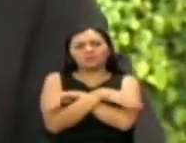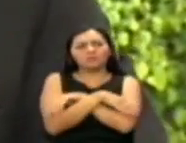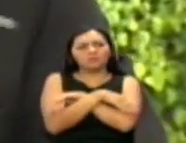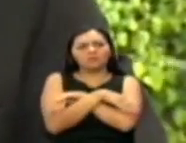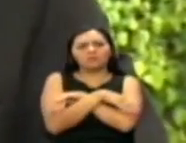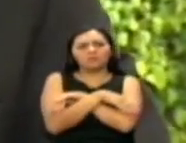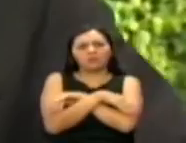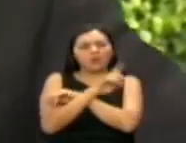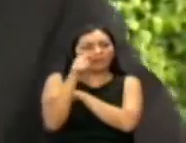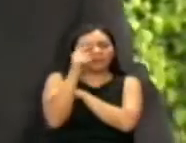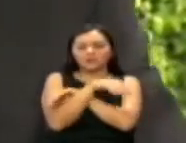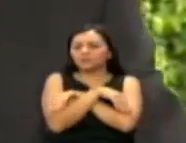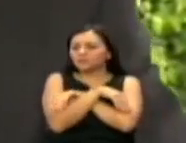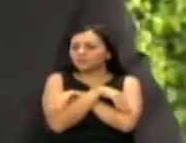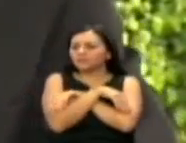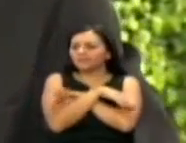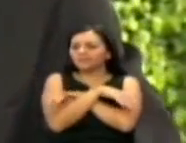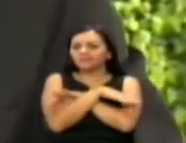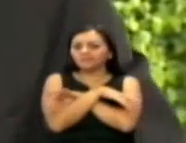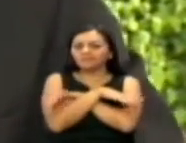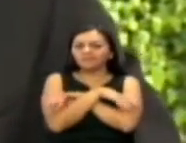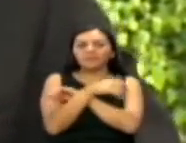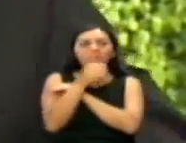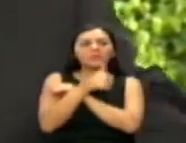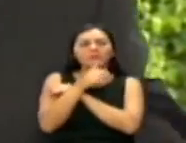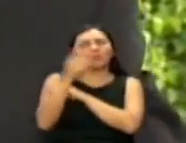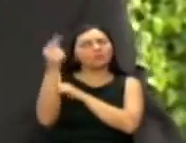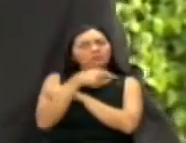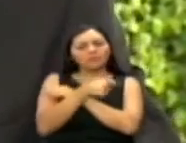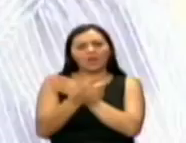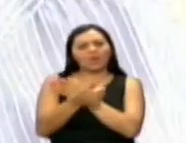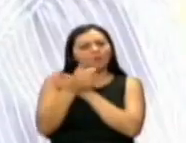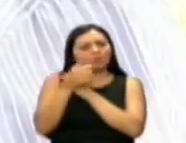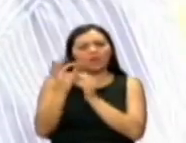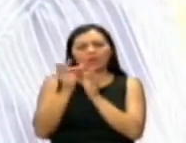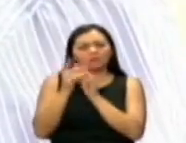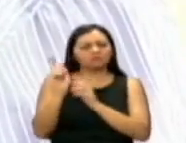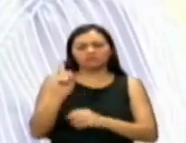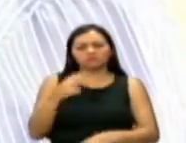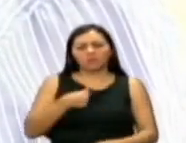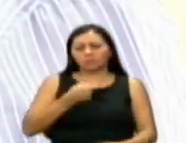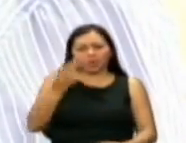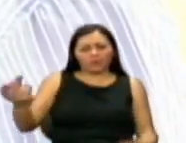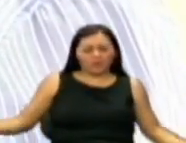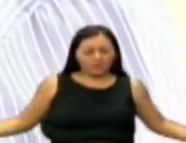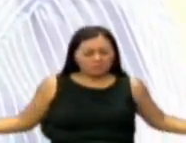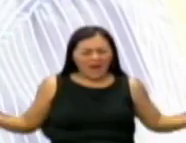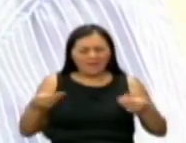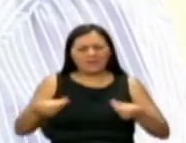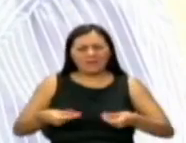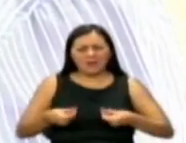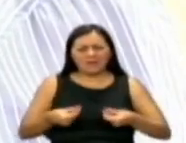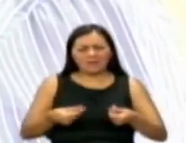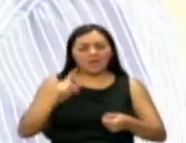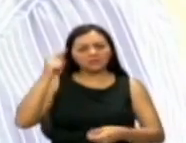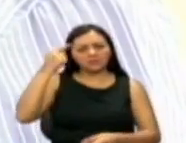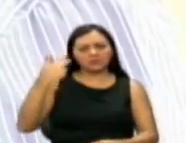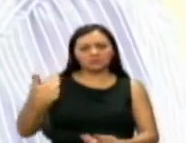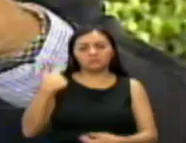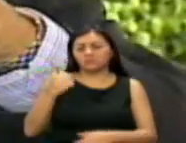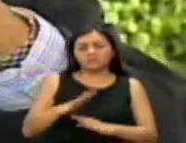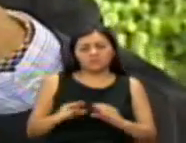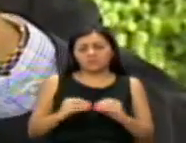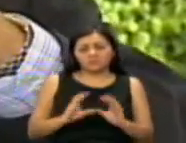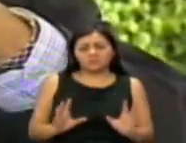inicio del gobierno esperando que la inversión privada venga a arreglarme una carretera o venga a hacerme las hidroeléctricas. Por eso tuvimos que actuar tan directamente desde el Estado.